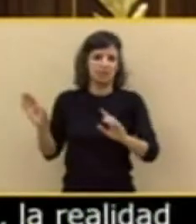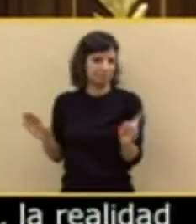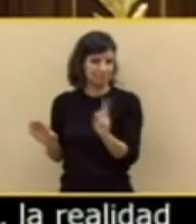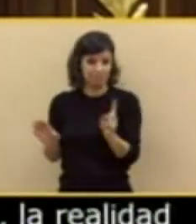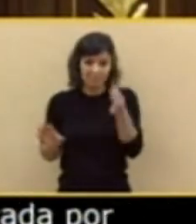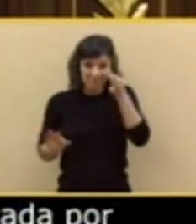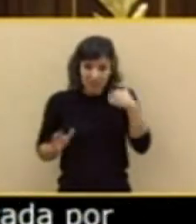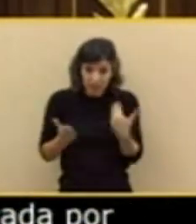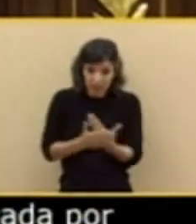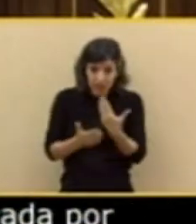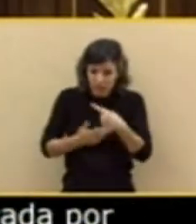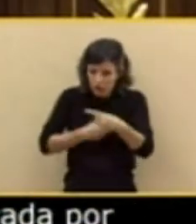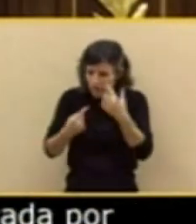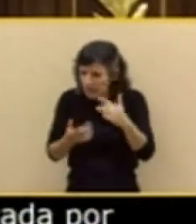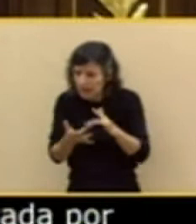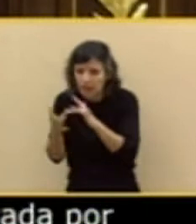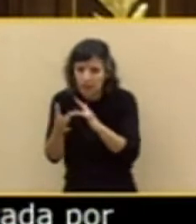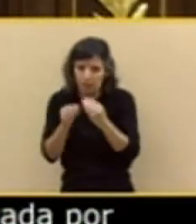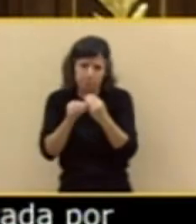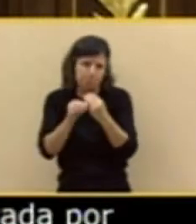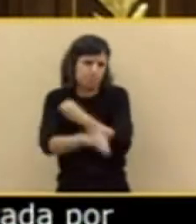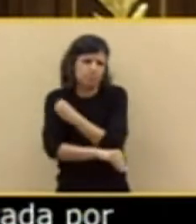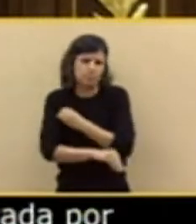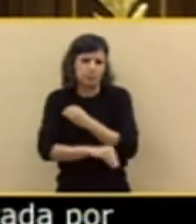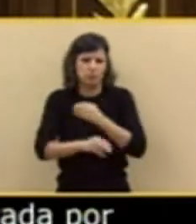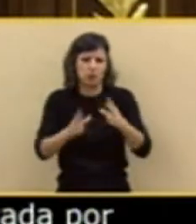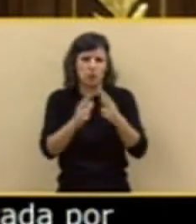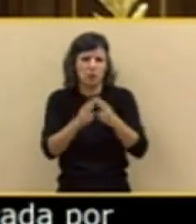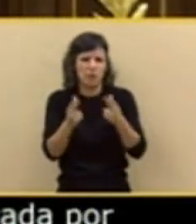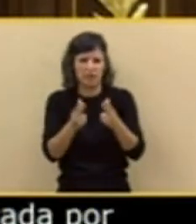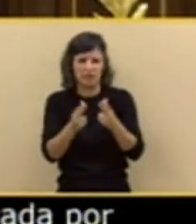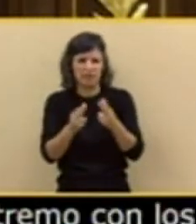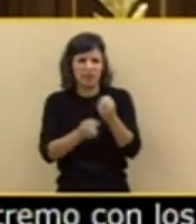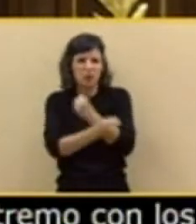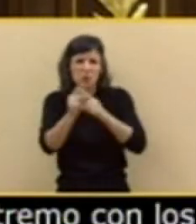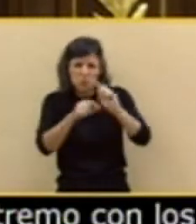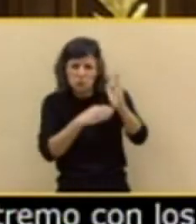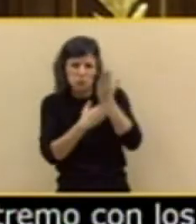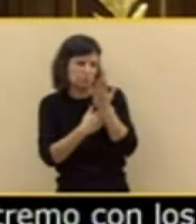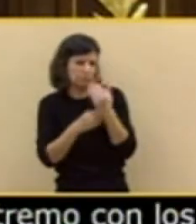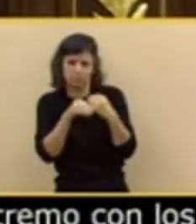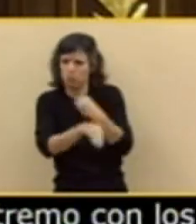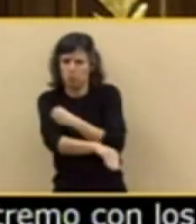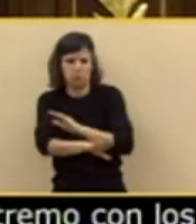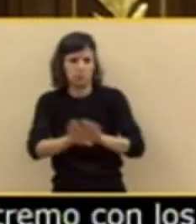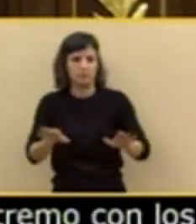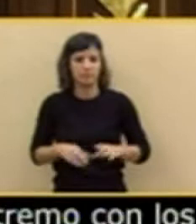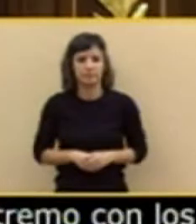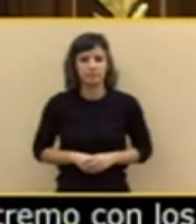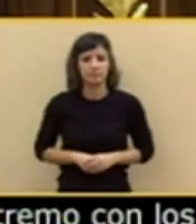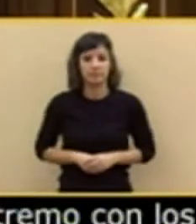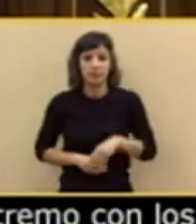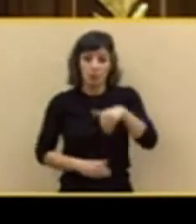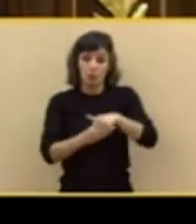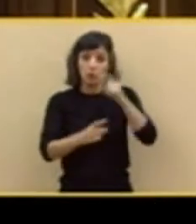que hizo a Abascal. Que en mi opinión, aunque me gustó mucho el discurso de Pablo Casado, a me pareció que